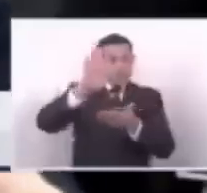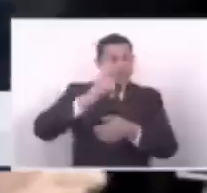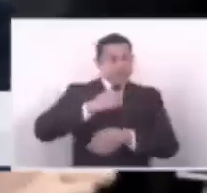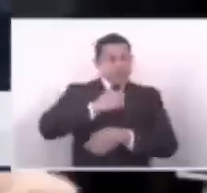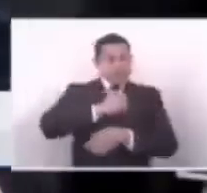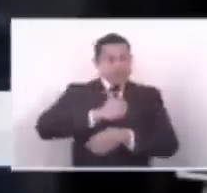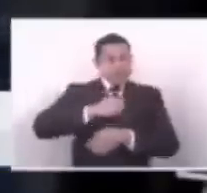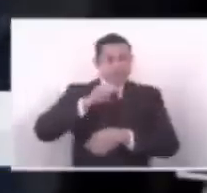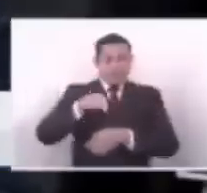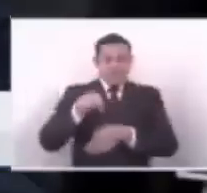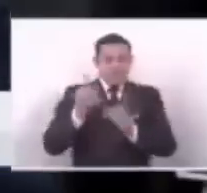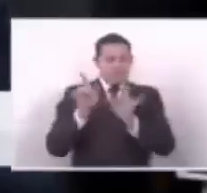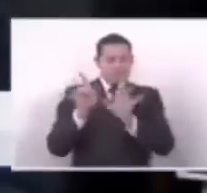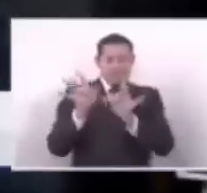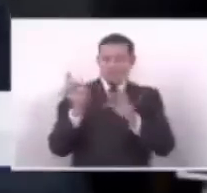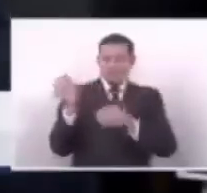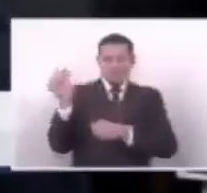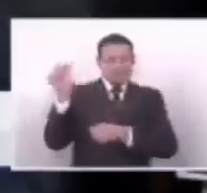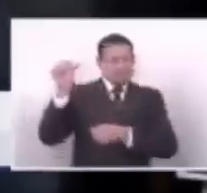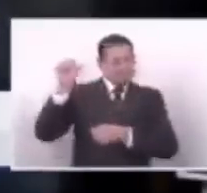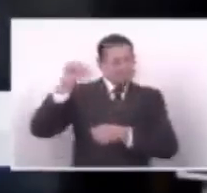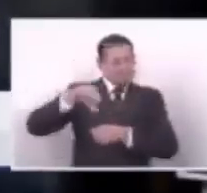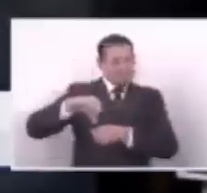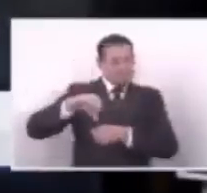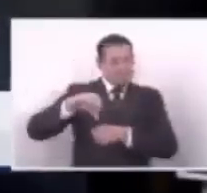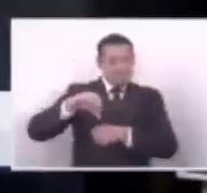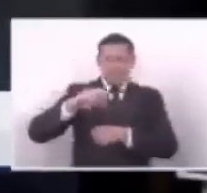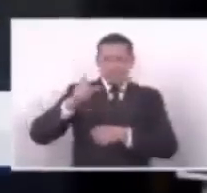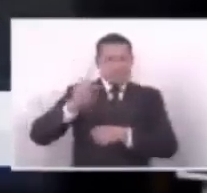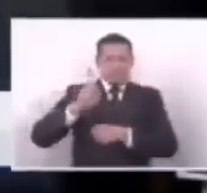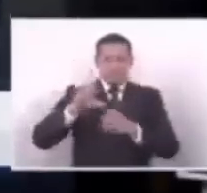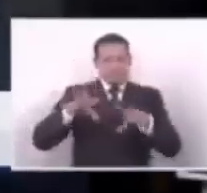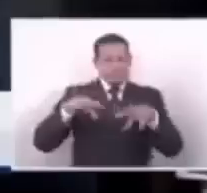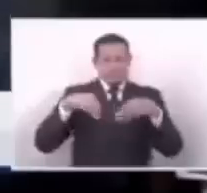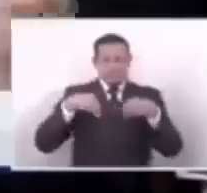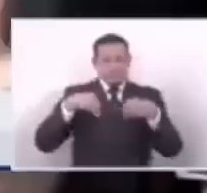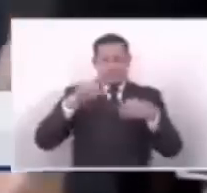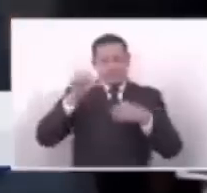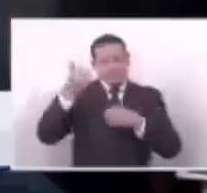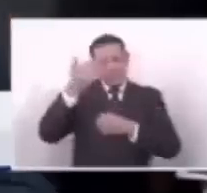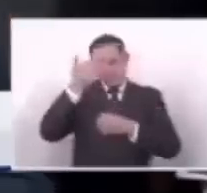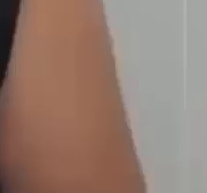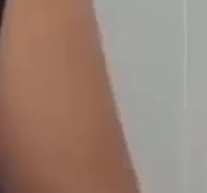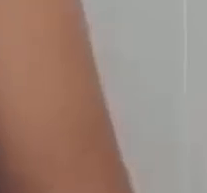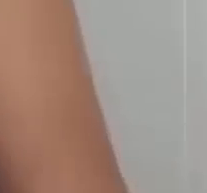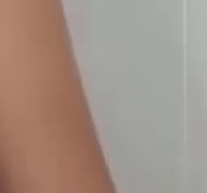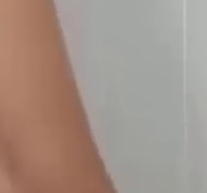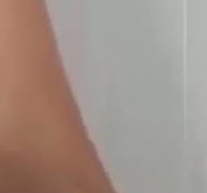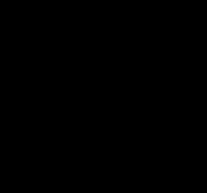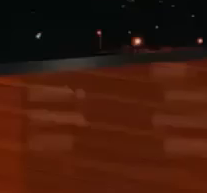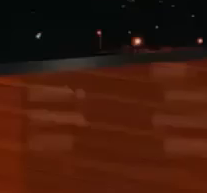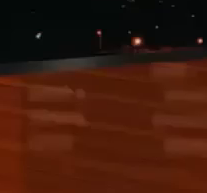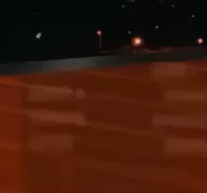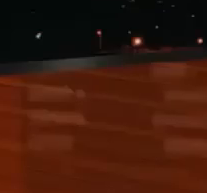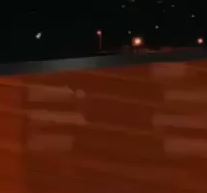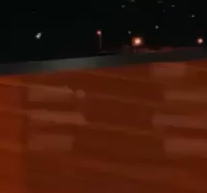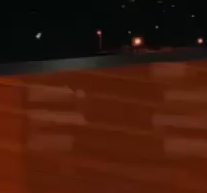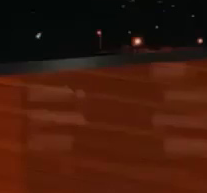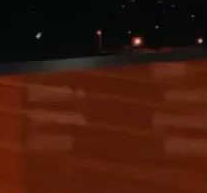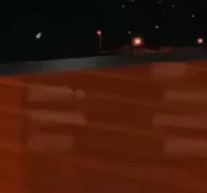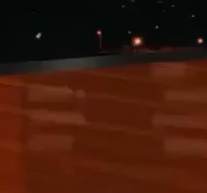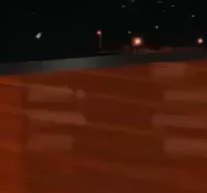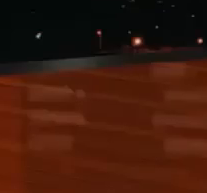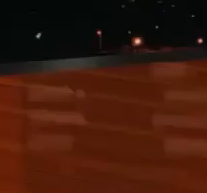Perdónenme, pero esto cae en lo absurdo, en lo obsceno y no sé qué otras palabras darle. ¡Qué vergüenza! Pero